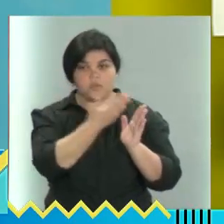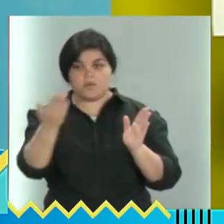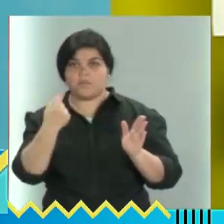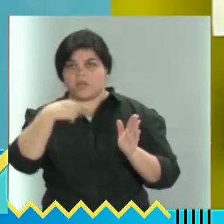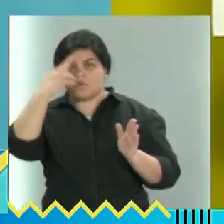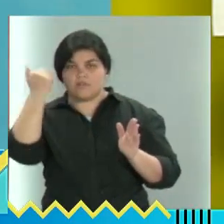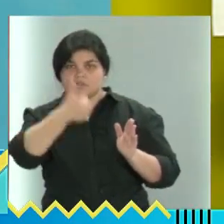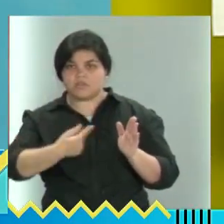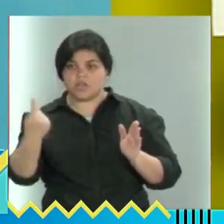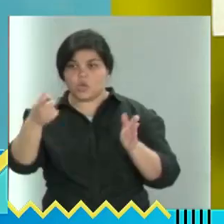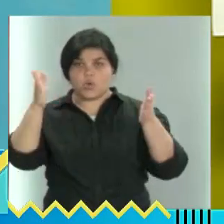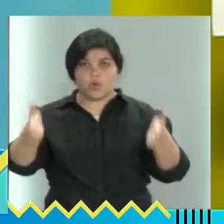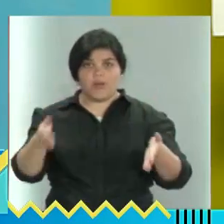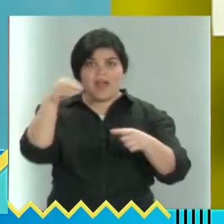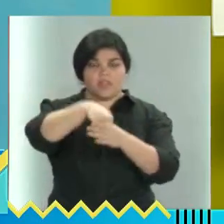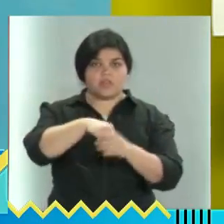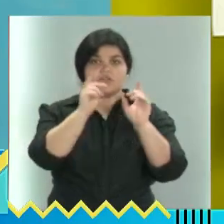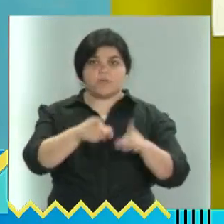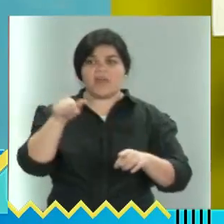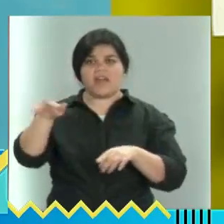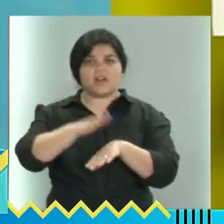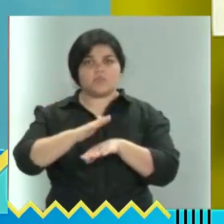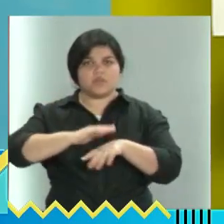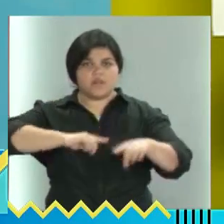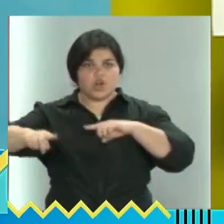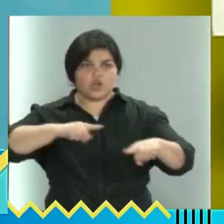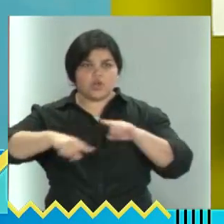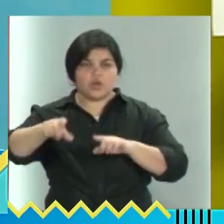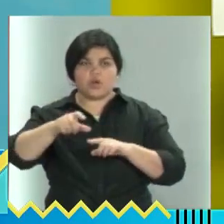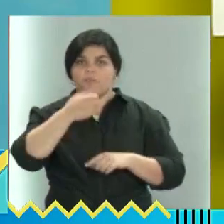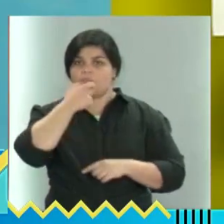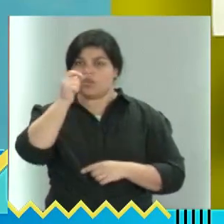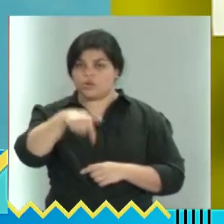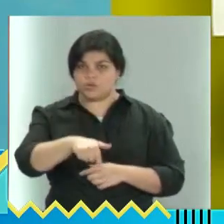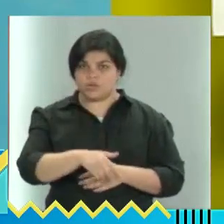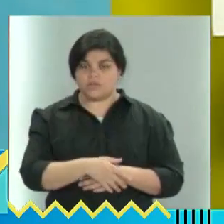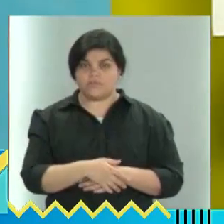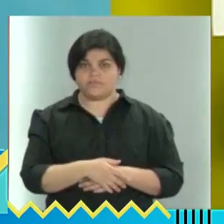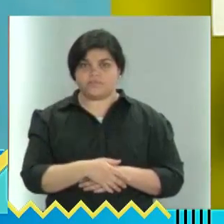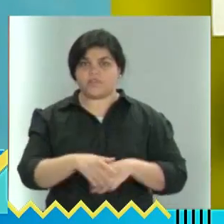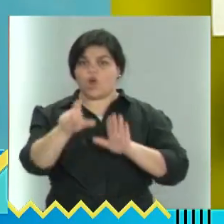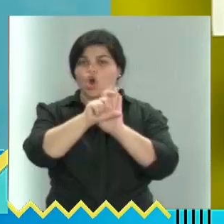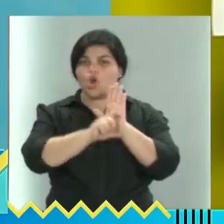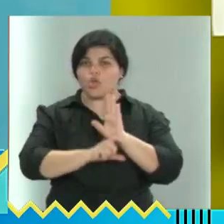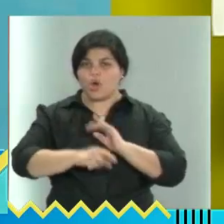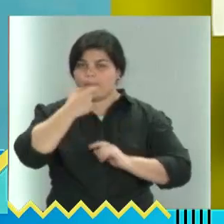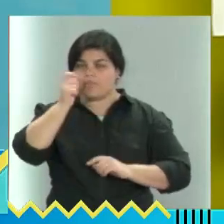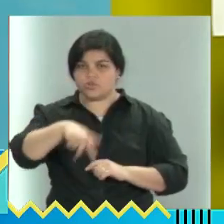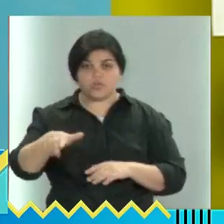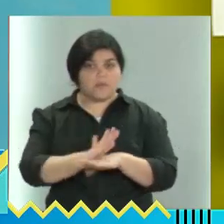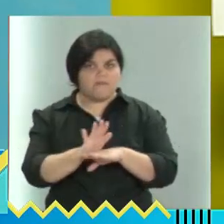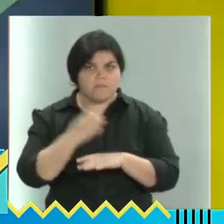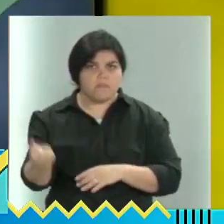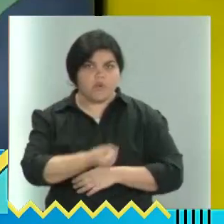1961 y coordinó la creación del Código de Edificación de Mendoza, que luego se ha modificado, pero es una base fundamental, si